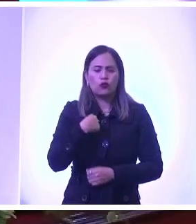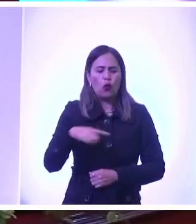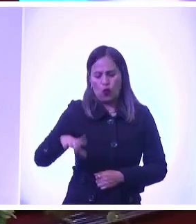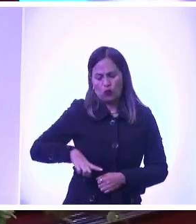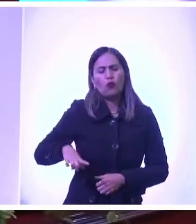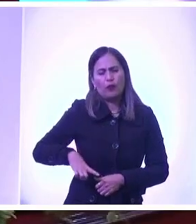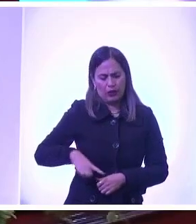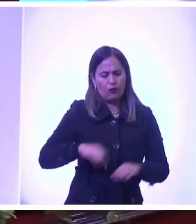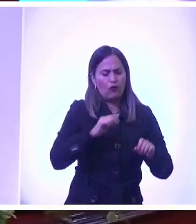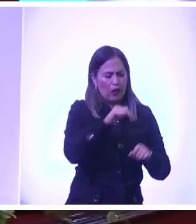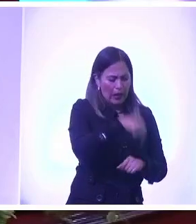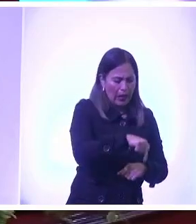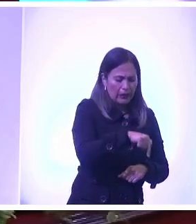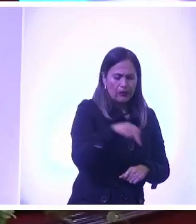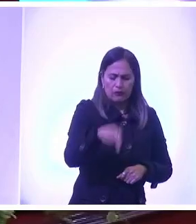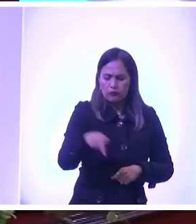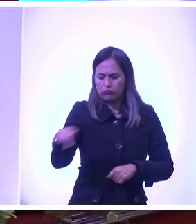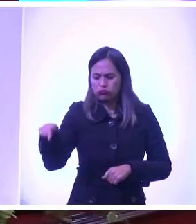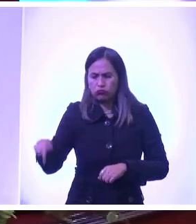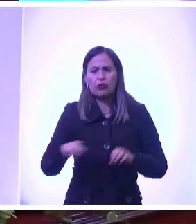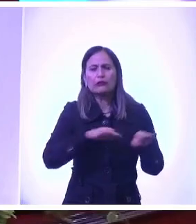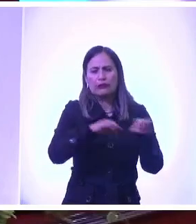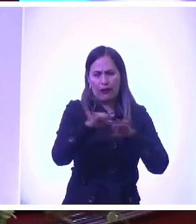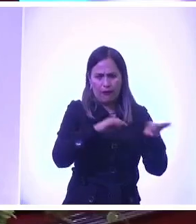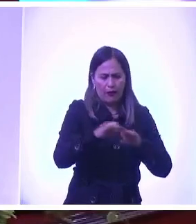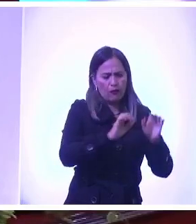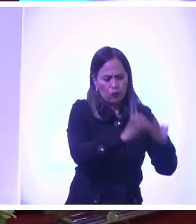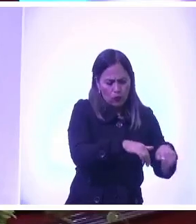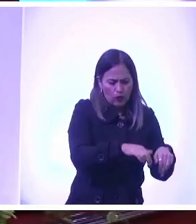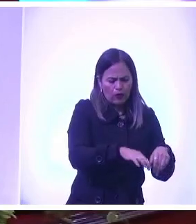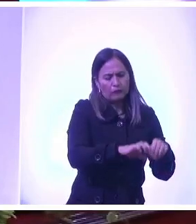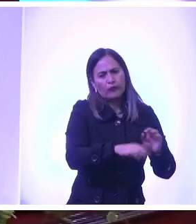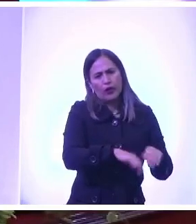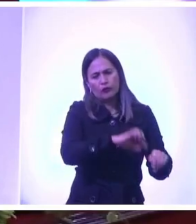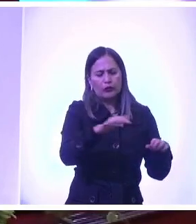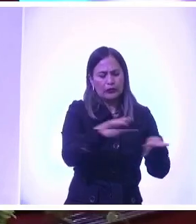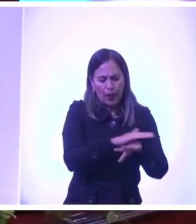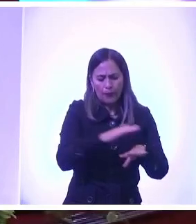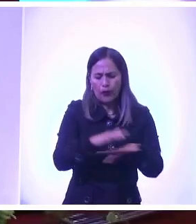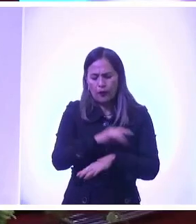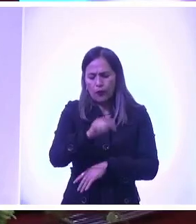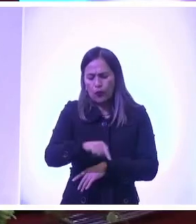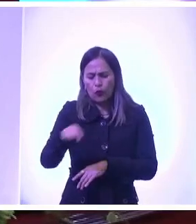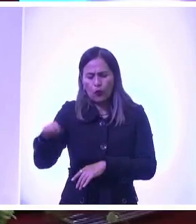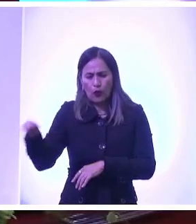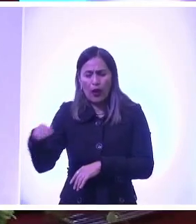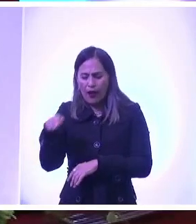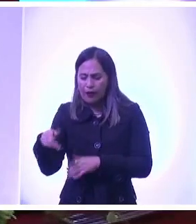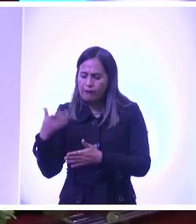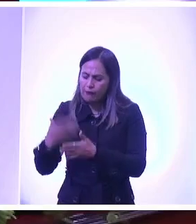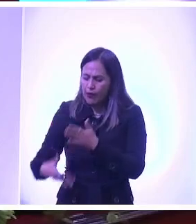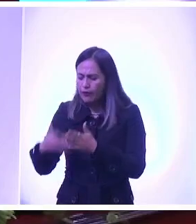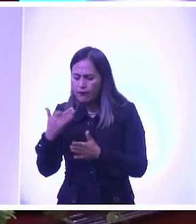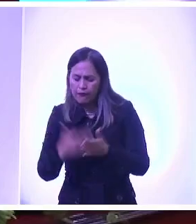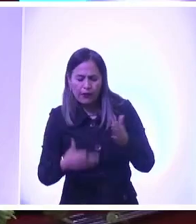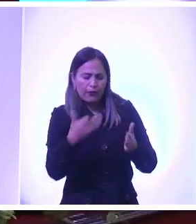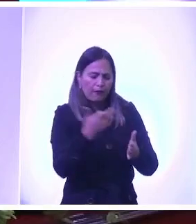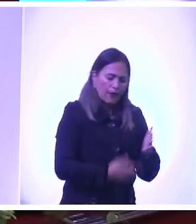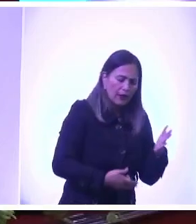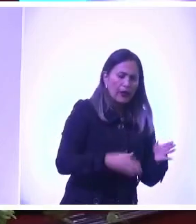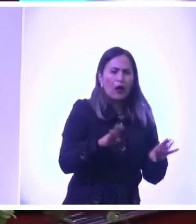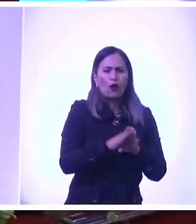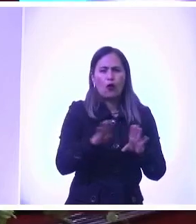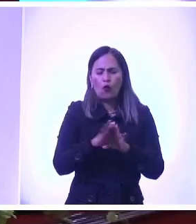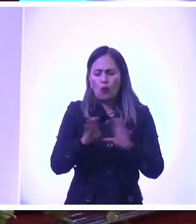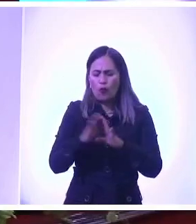gubernamentales y diferentes instituciones en las que me he dado cuenta de lo que carecen Y de lo que tenemos que hacer y de Cómo uno puede crecer profesionalmente en